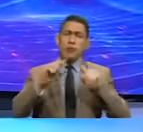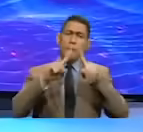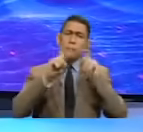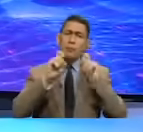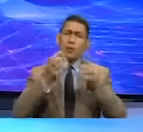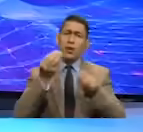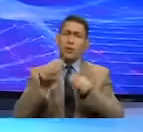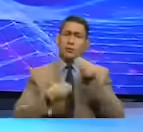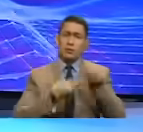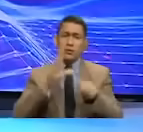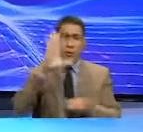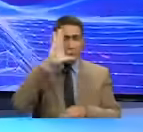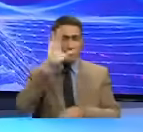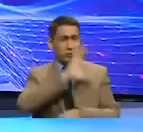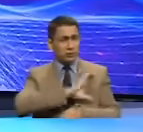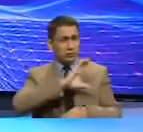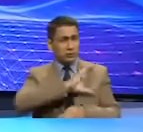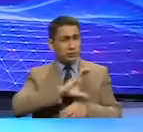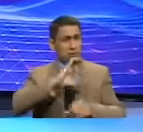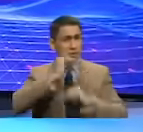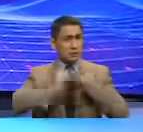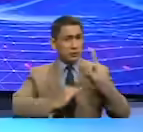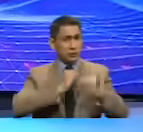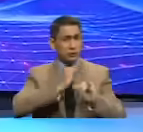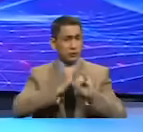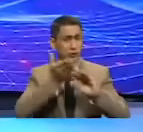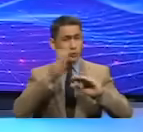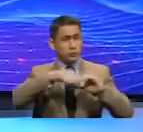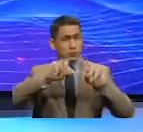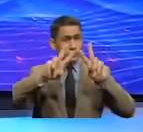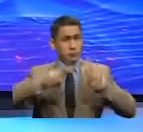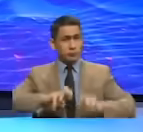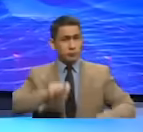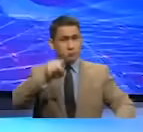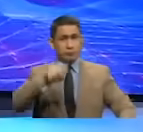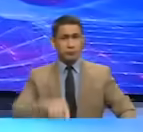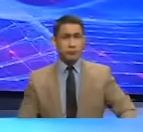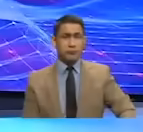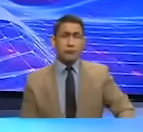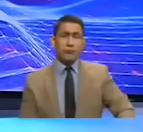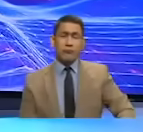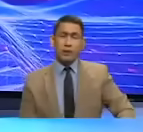de autores intelectuales? Daniel Borja con los detalles a continuación.